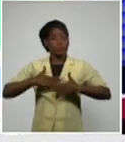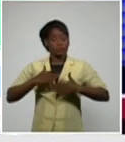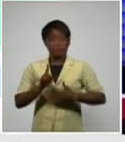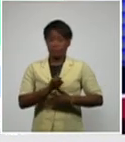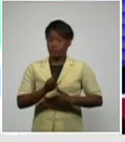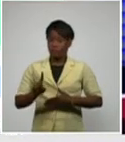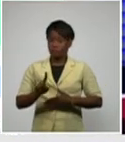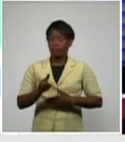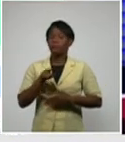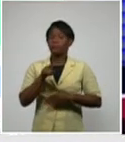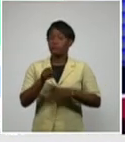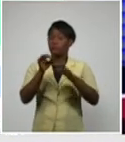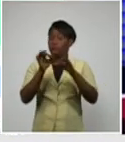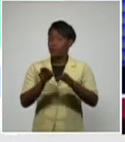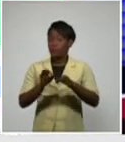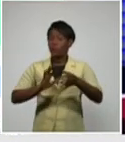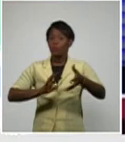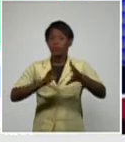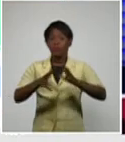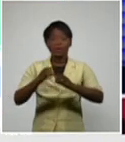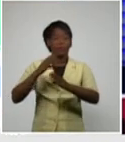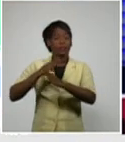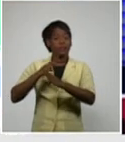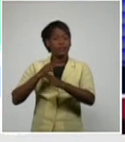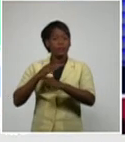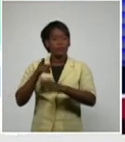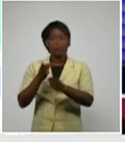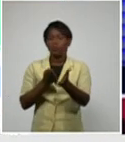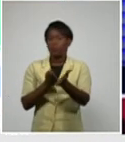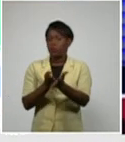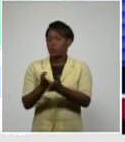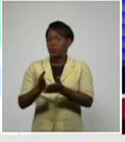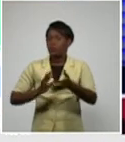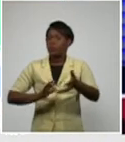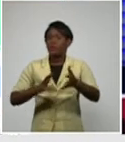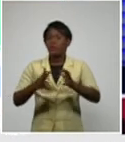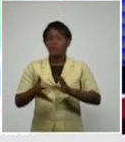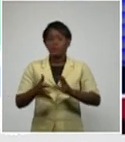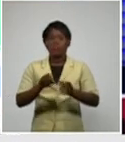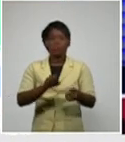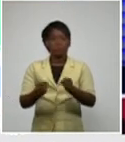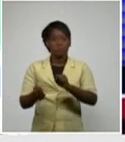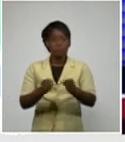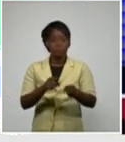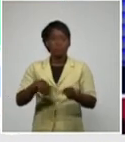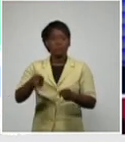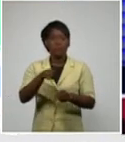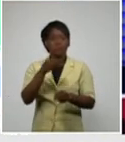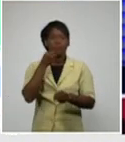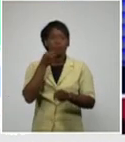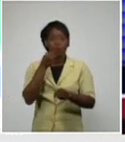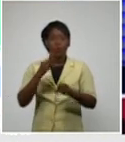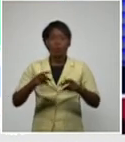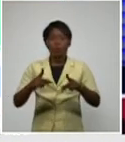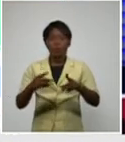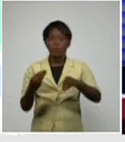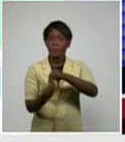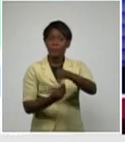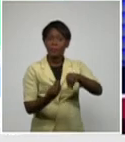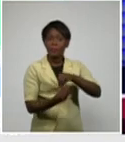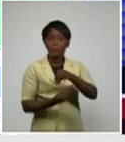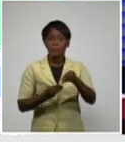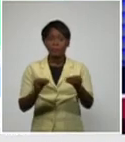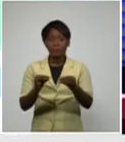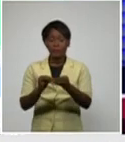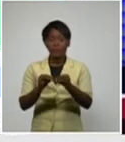estuvo muy complicada, todavía con complicaciones, todavía con riesgo de transmisión, y es el hecho de que su